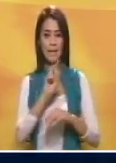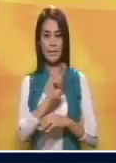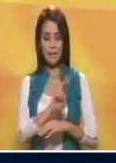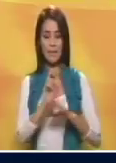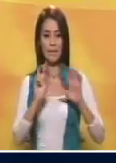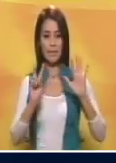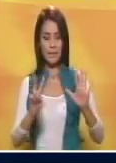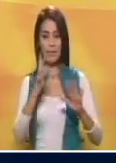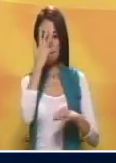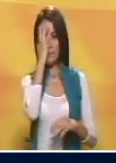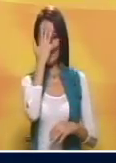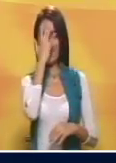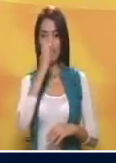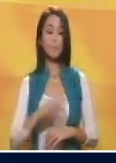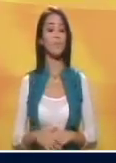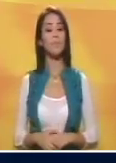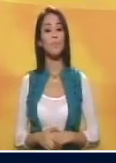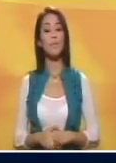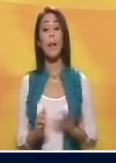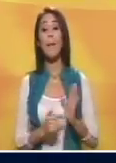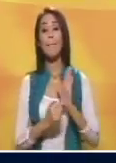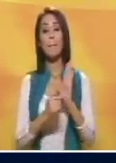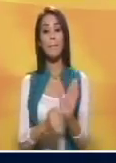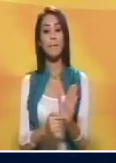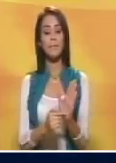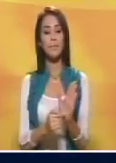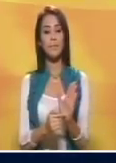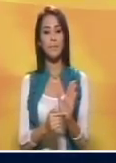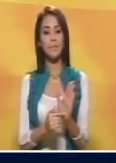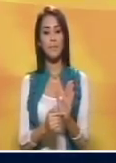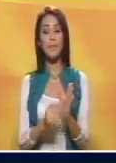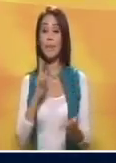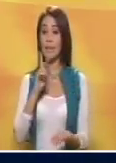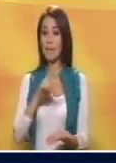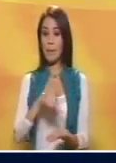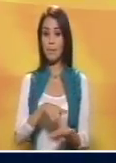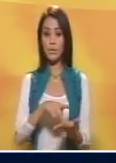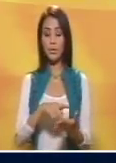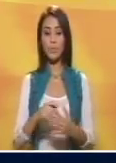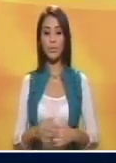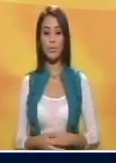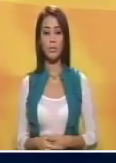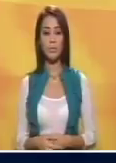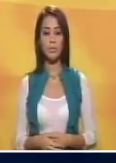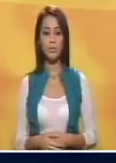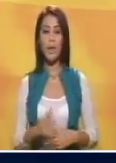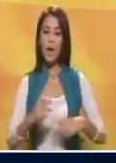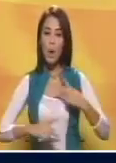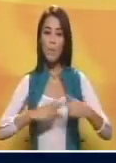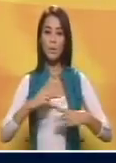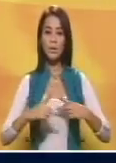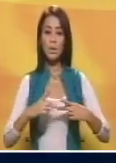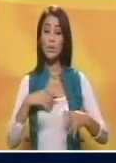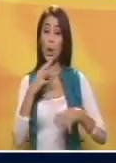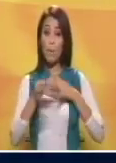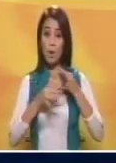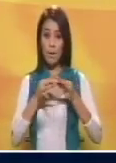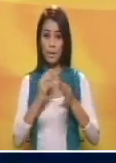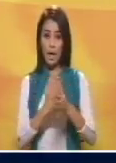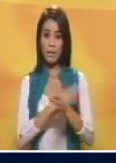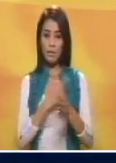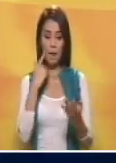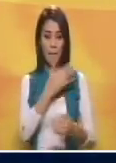27 de febrero tenemos la presentación de las postulaciones, de manera tal que este es un proceso, como le expliqué a